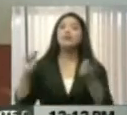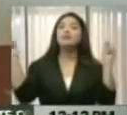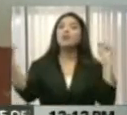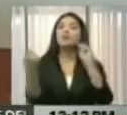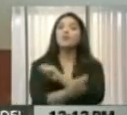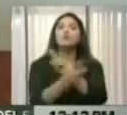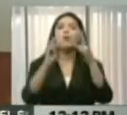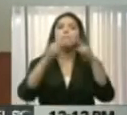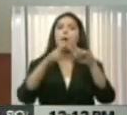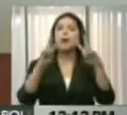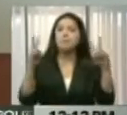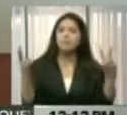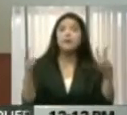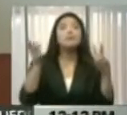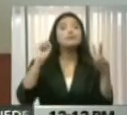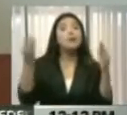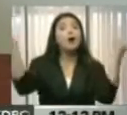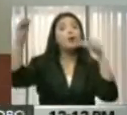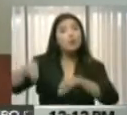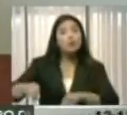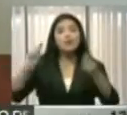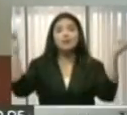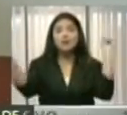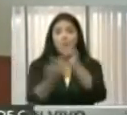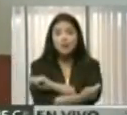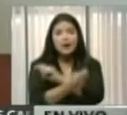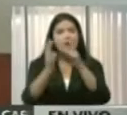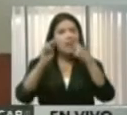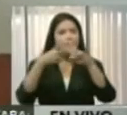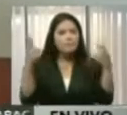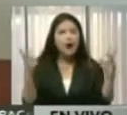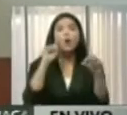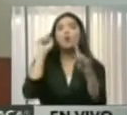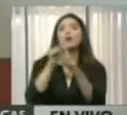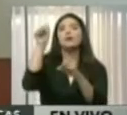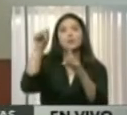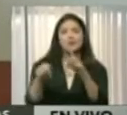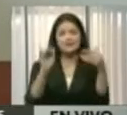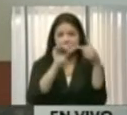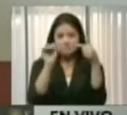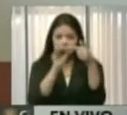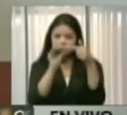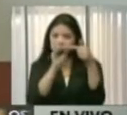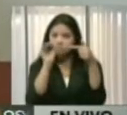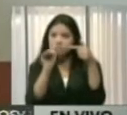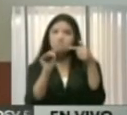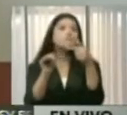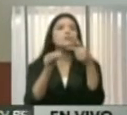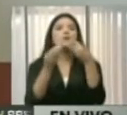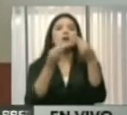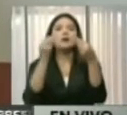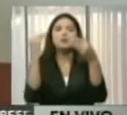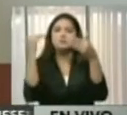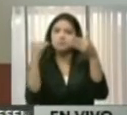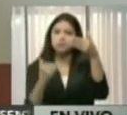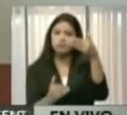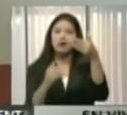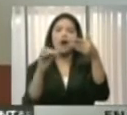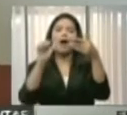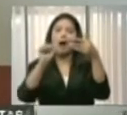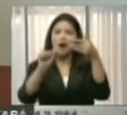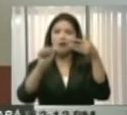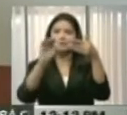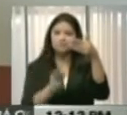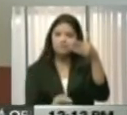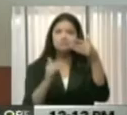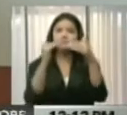paz. Acordar transformaciones para la paz es el propósito de este punto, teniendo en cuenta A.